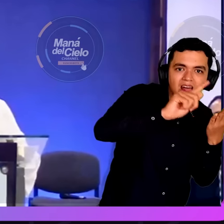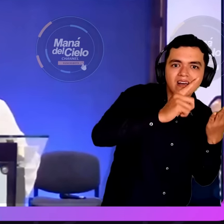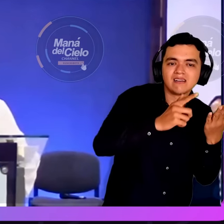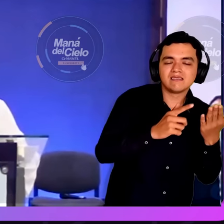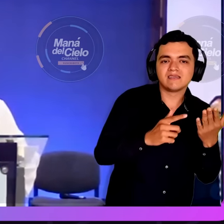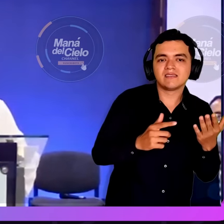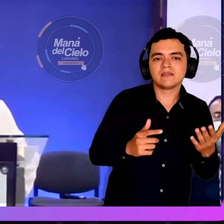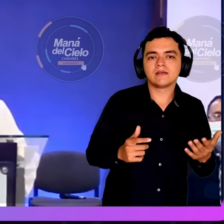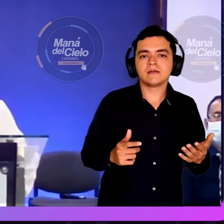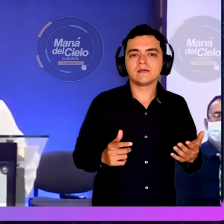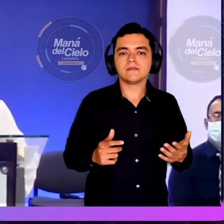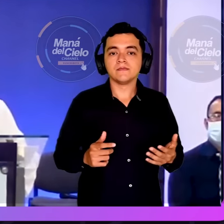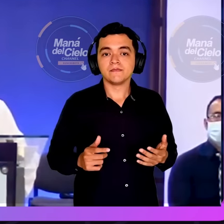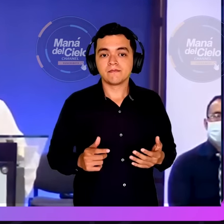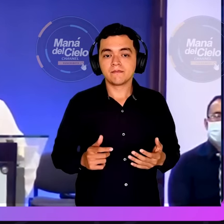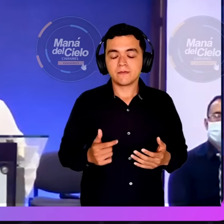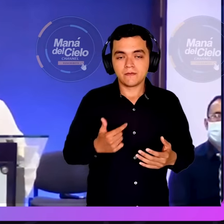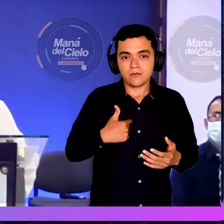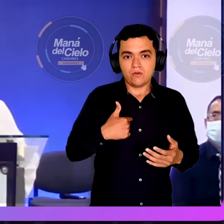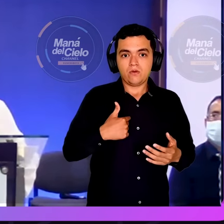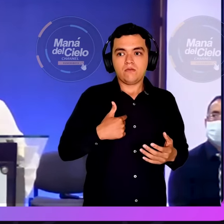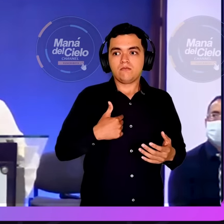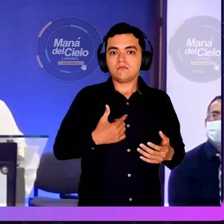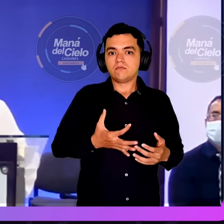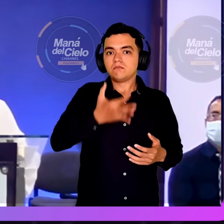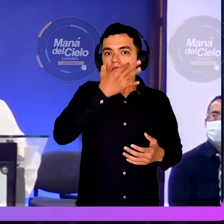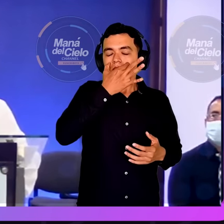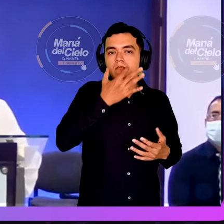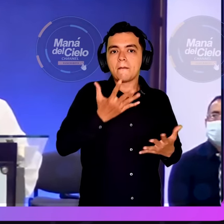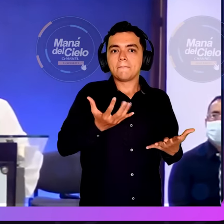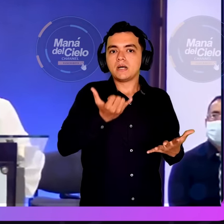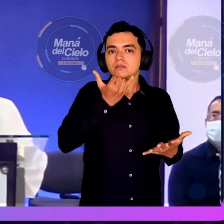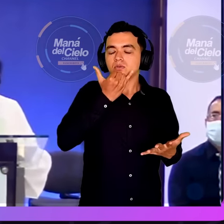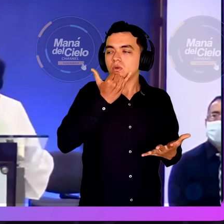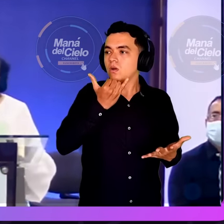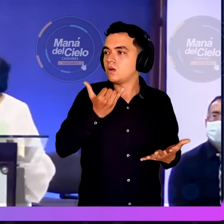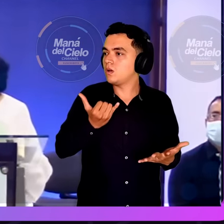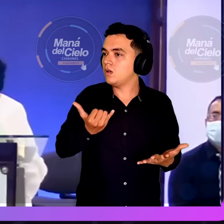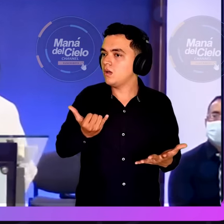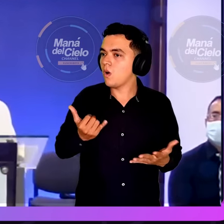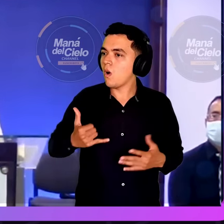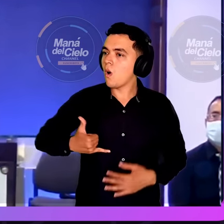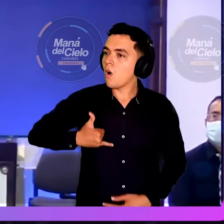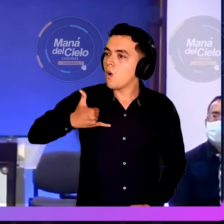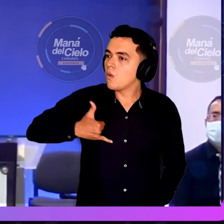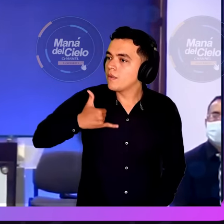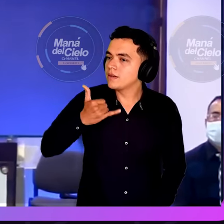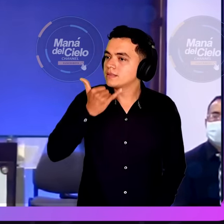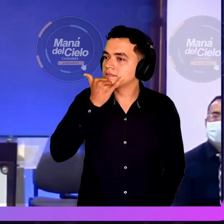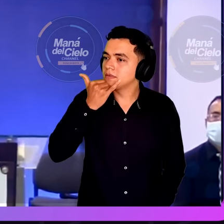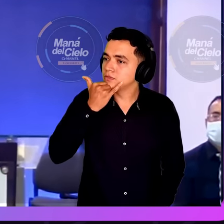Cuando mi esposo llegó a esa reunión de consistorio y me contó, yo dije, papi,